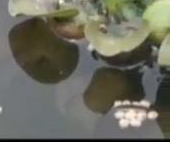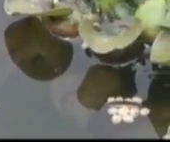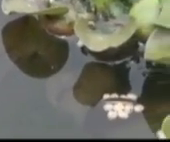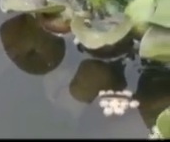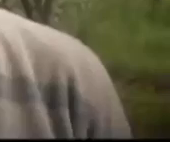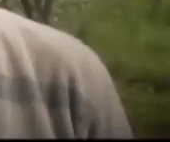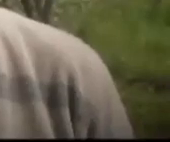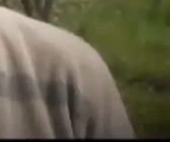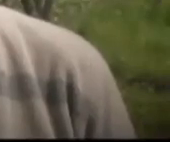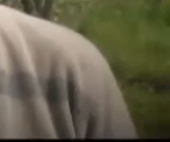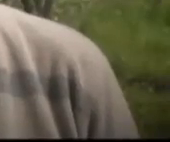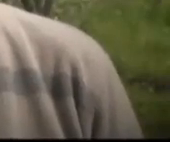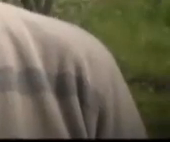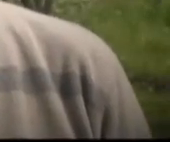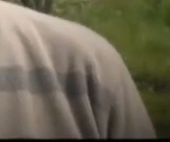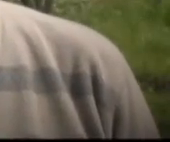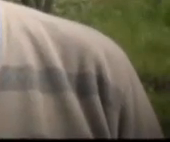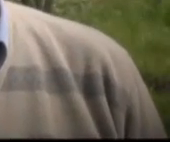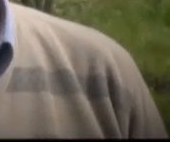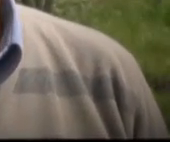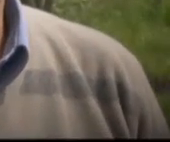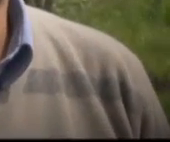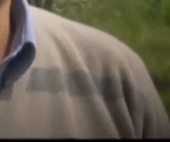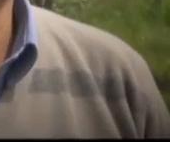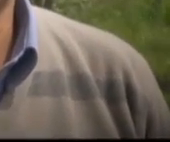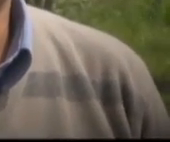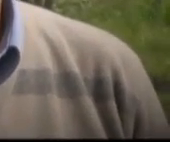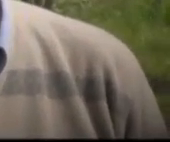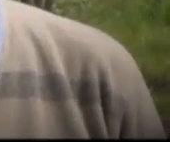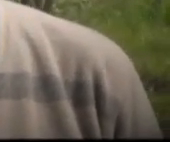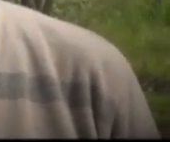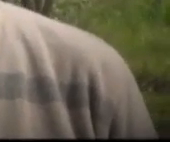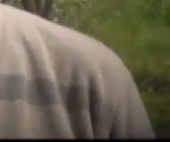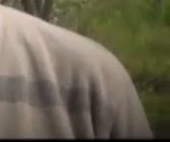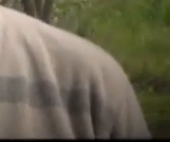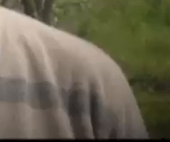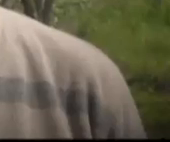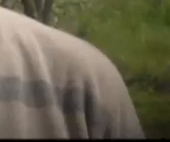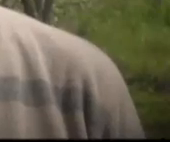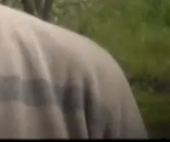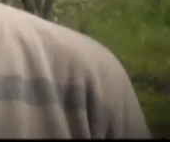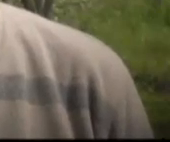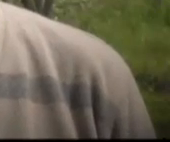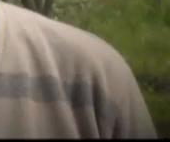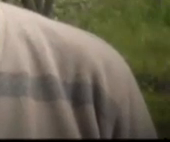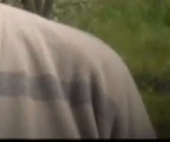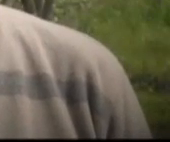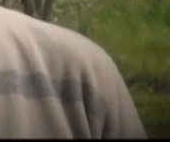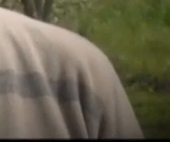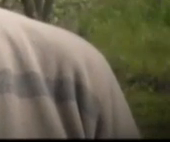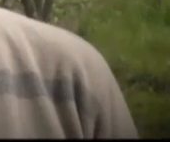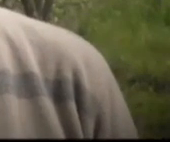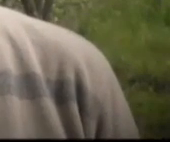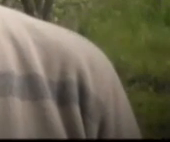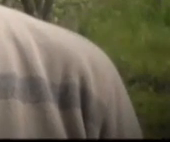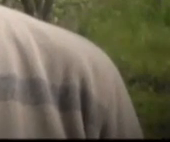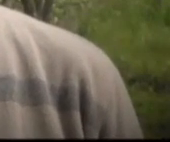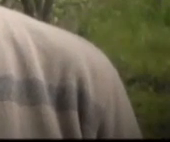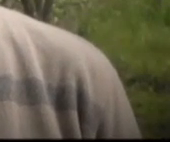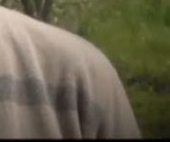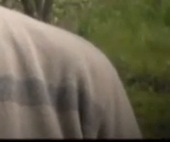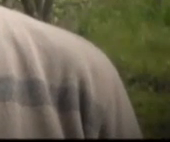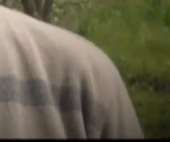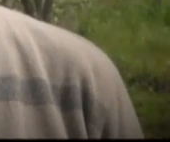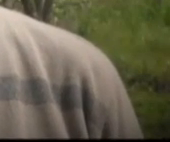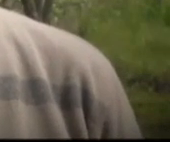trabajado en artesanía, como es trabajando cortes para calzado, y siempre para nosotros